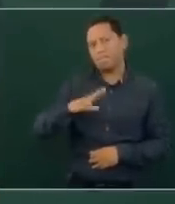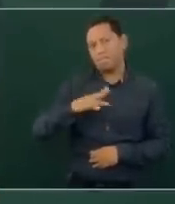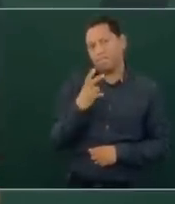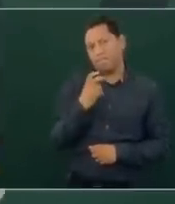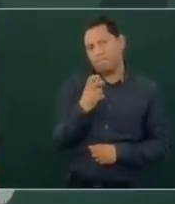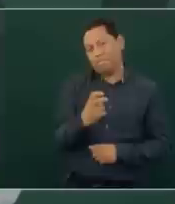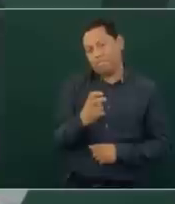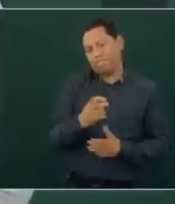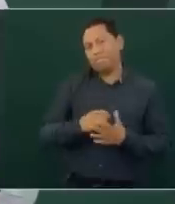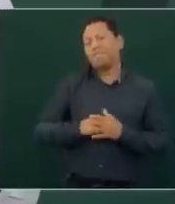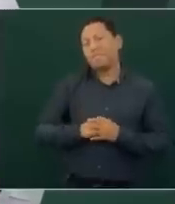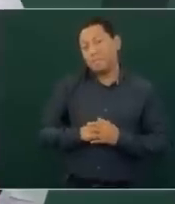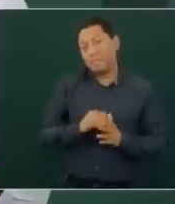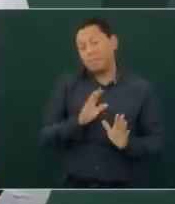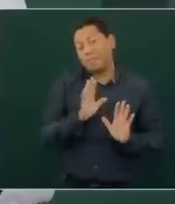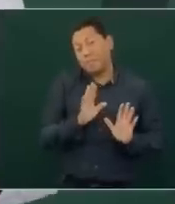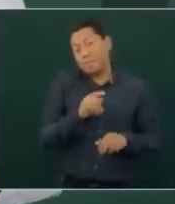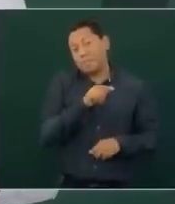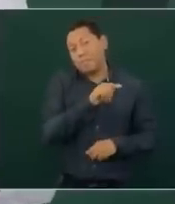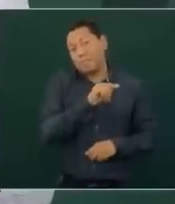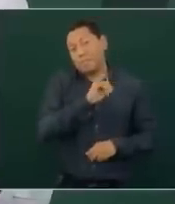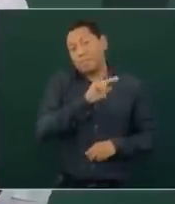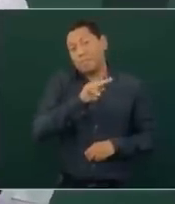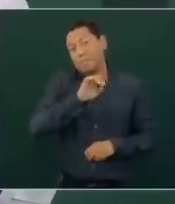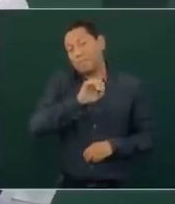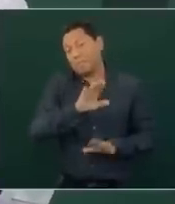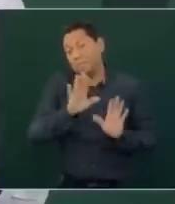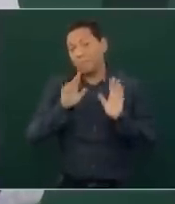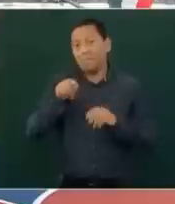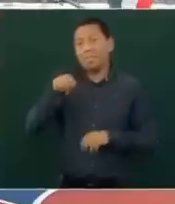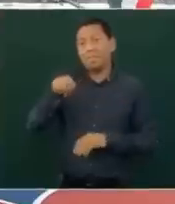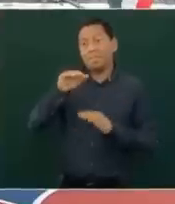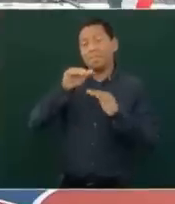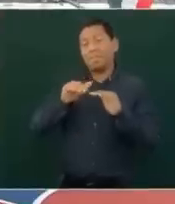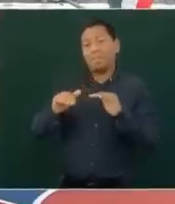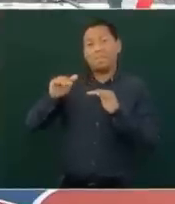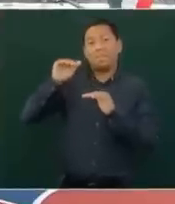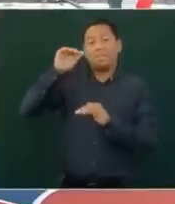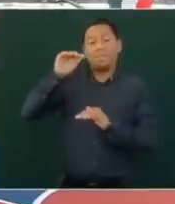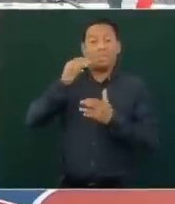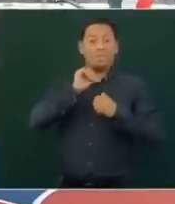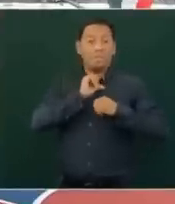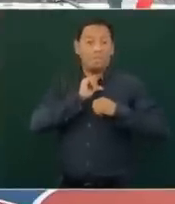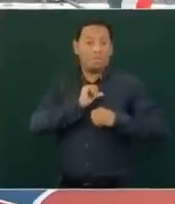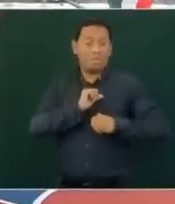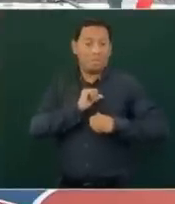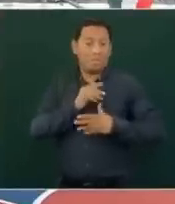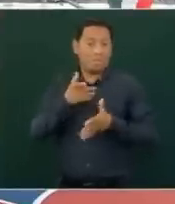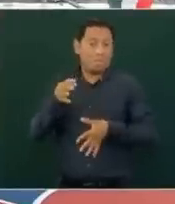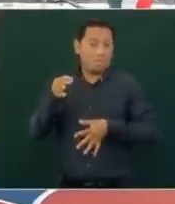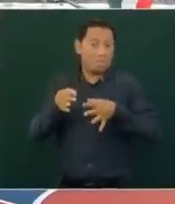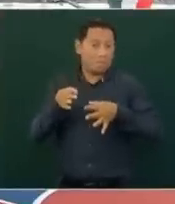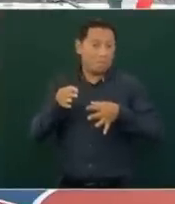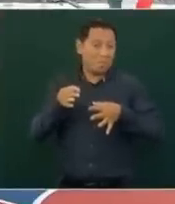El Instituto Electoral, el Tribunal Electoral, el Poder Judicial, sí, todo